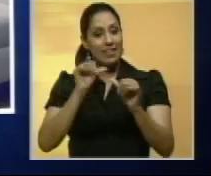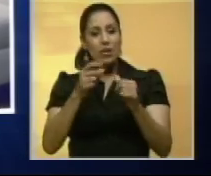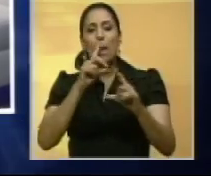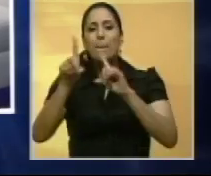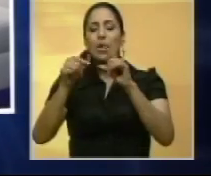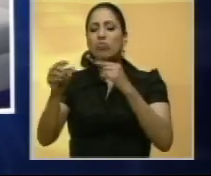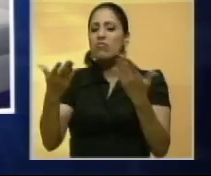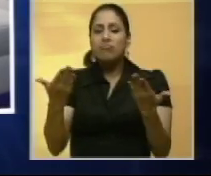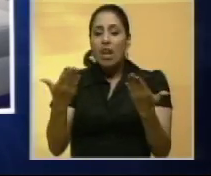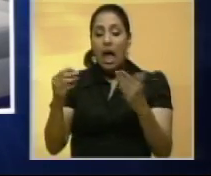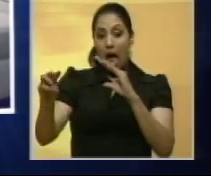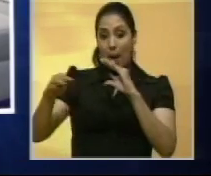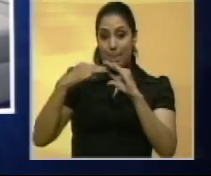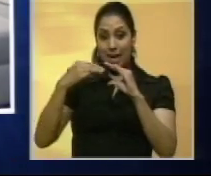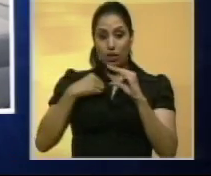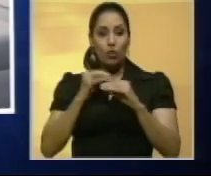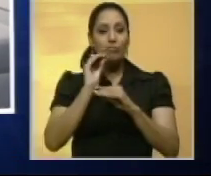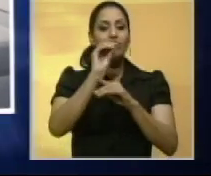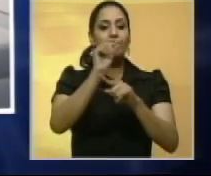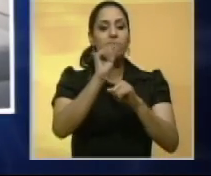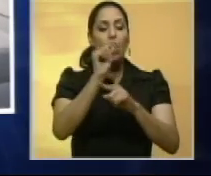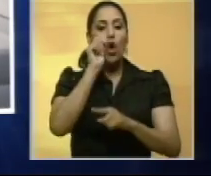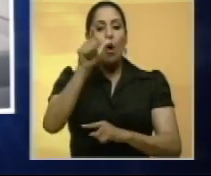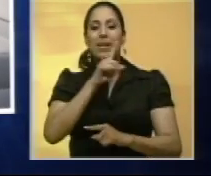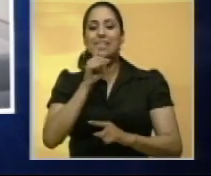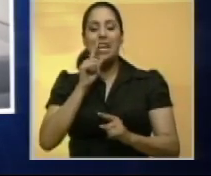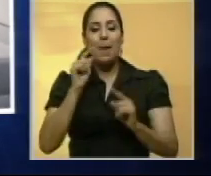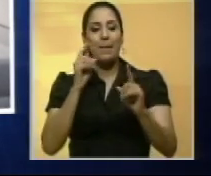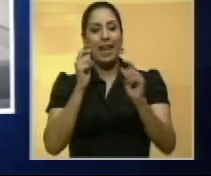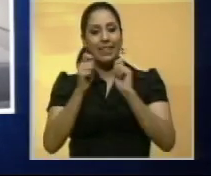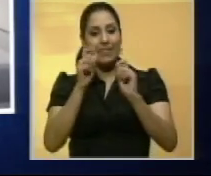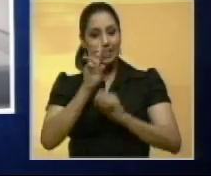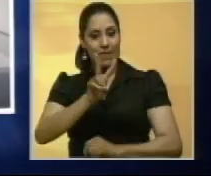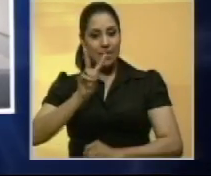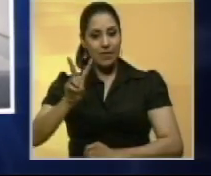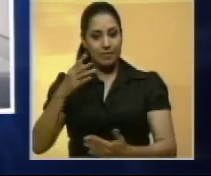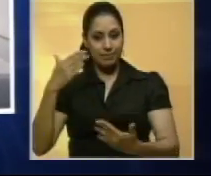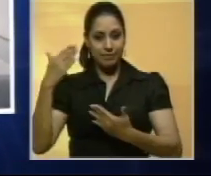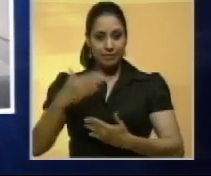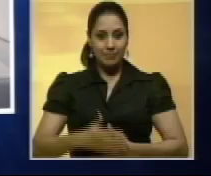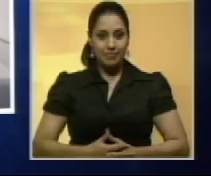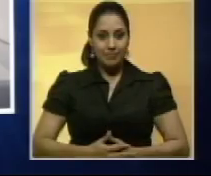quieren preguntar? Háganlo con la etiqueta Entrevista BB. Ya venimos.